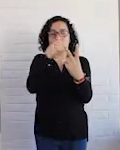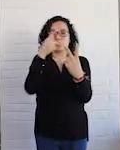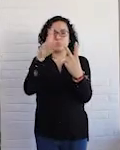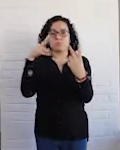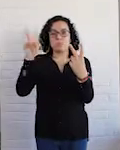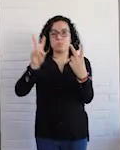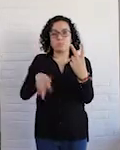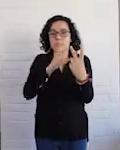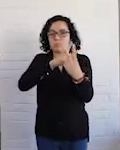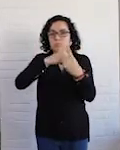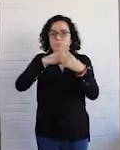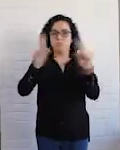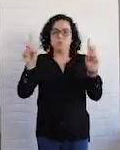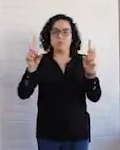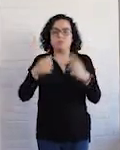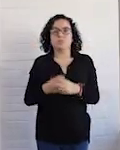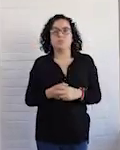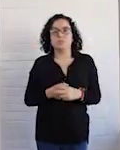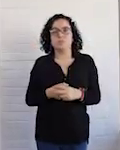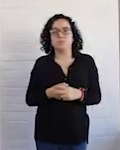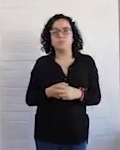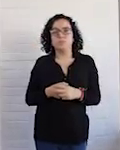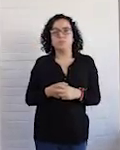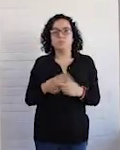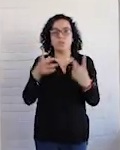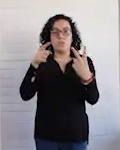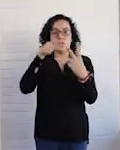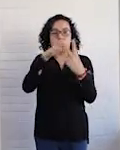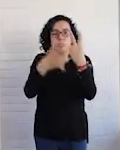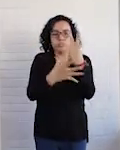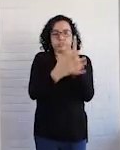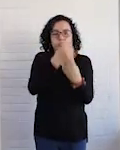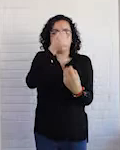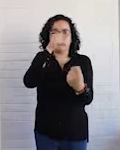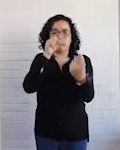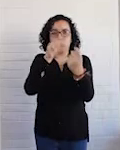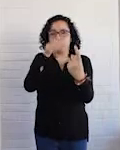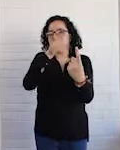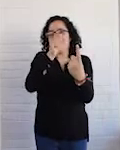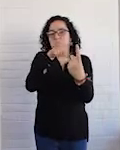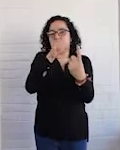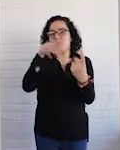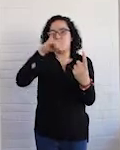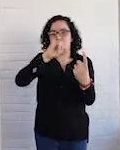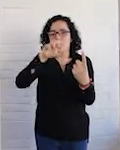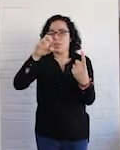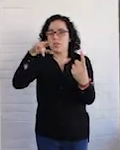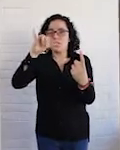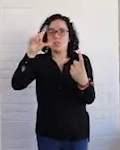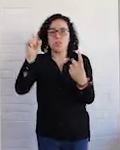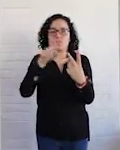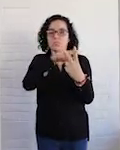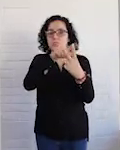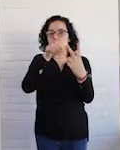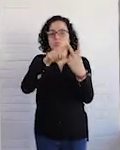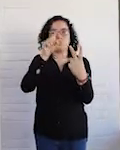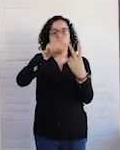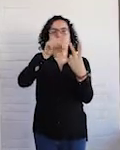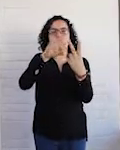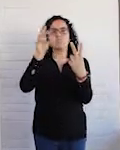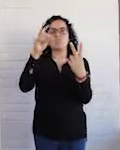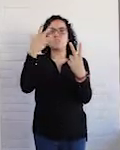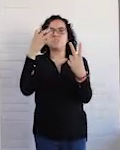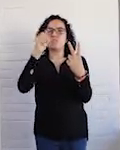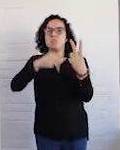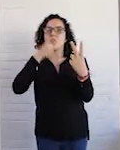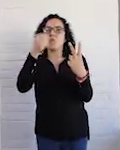O sea, no podemos meterlos a todos en un frasco y decir los millennials. No es así. El de 35 años a lo mejor